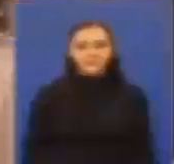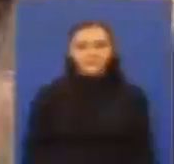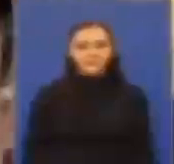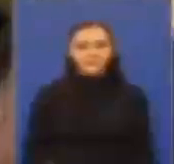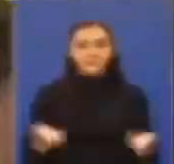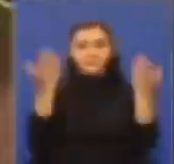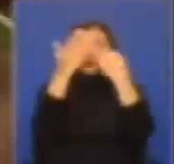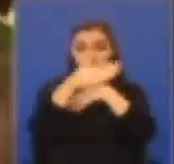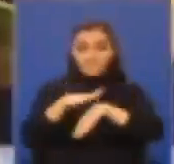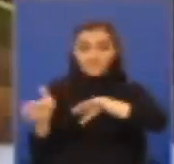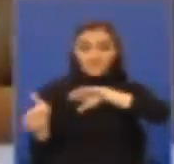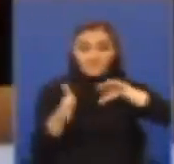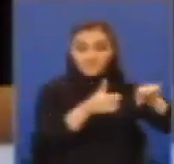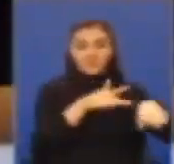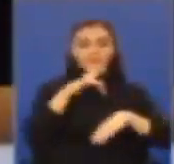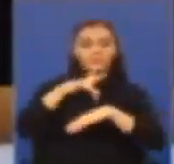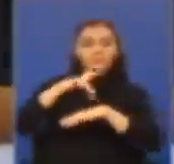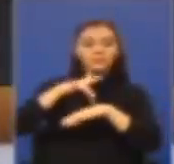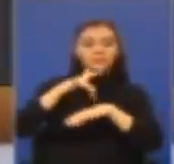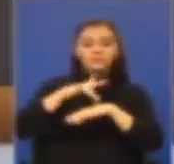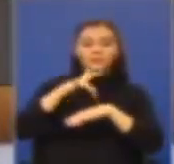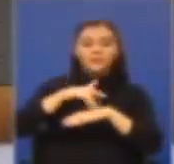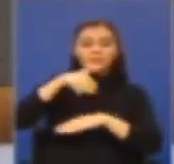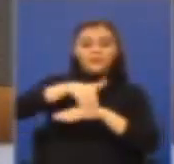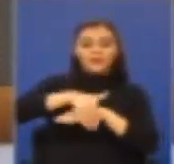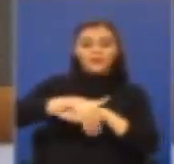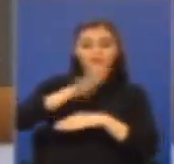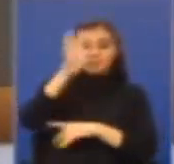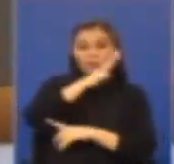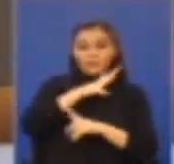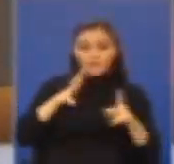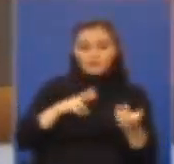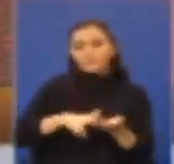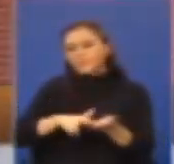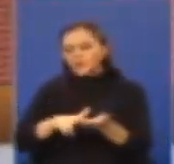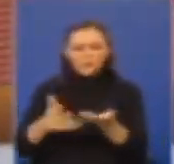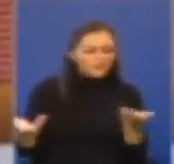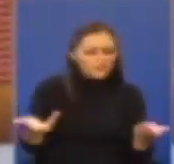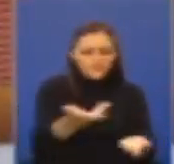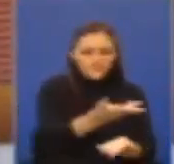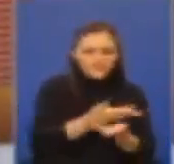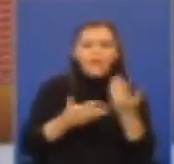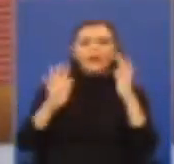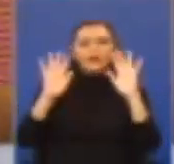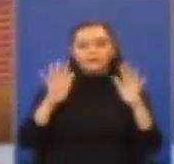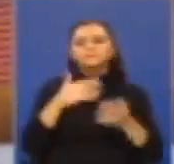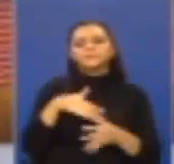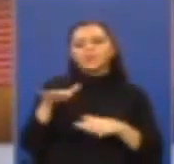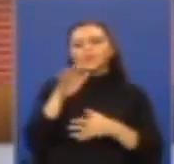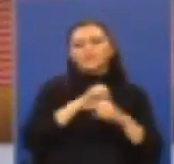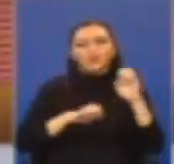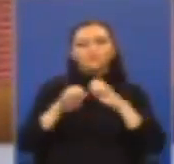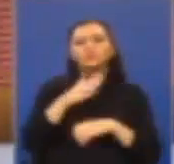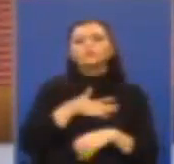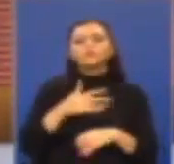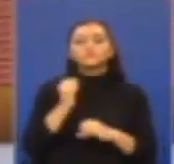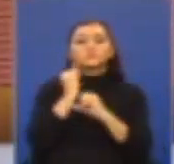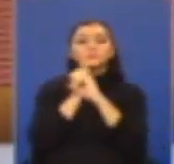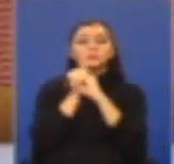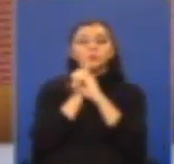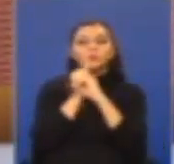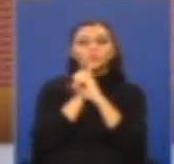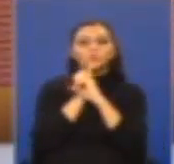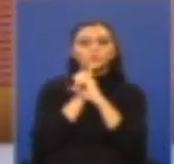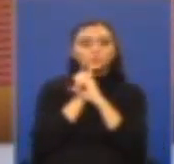Luego tuvimos audiencias. A las 5:30 otra reunión muy importante. Evaluación del Instituto de Altos Estudios Nacionales. Esto tiene un potencial enorme. Es